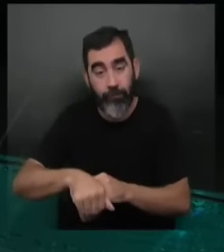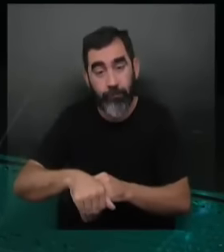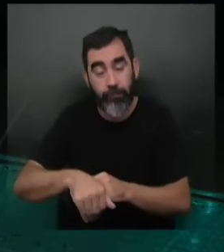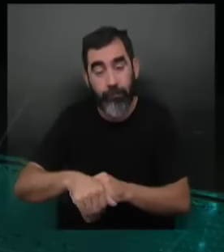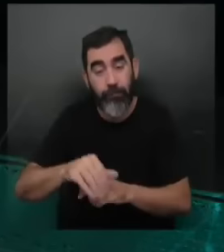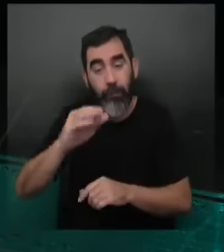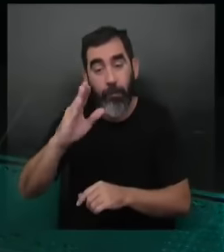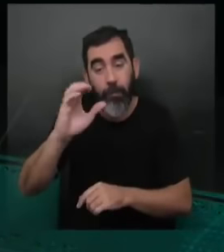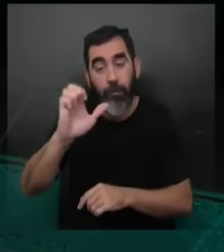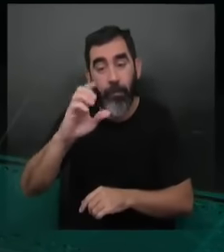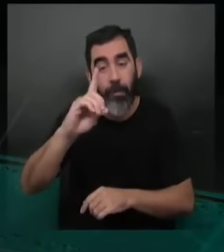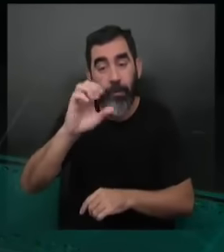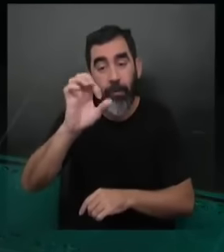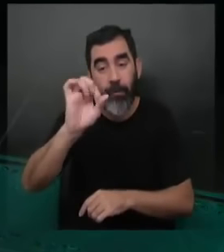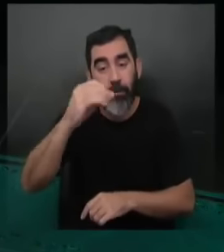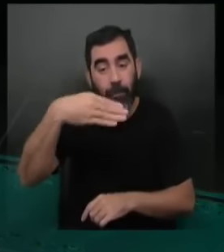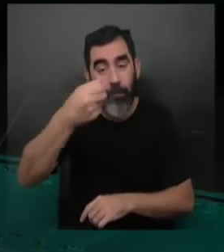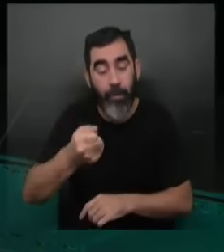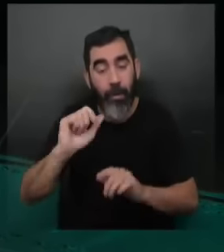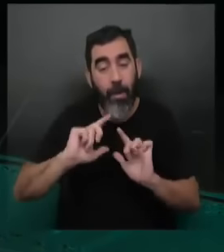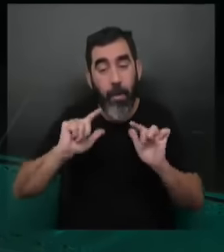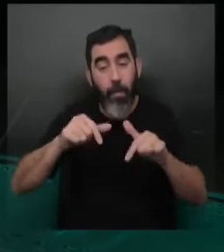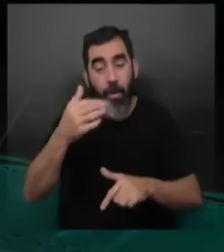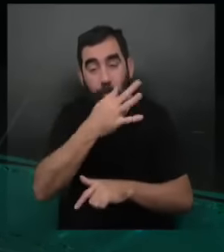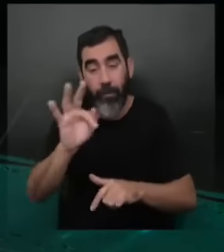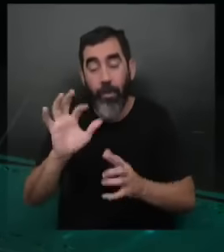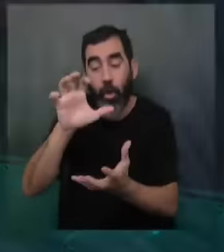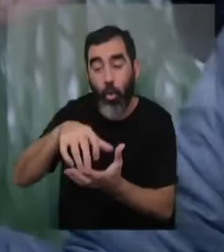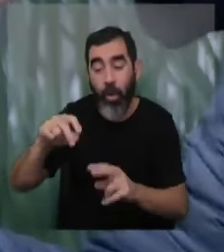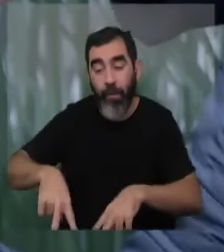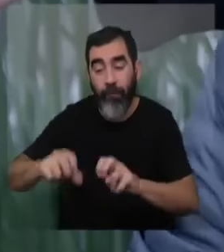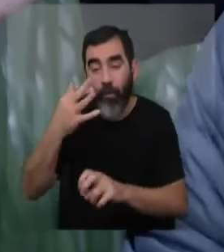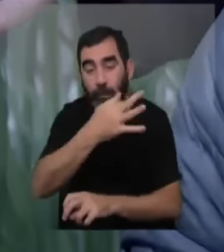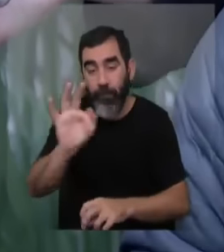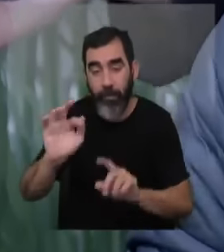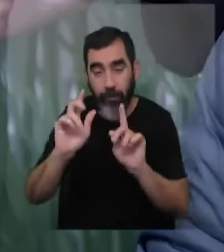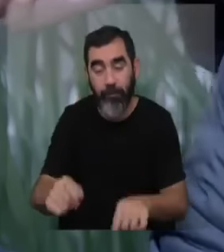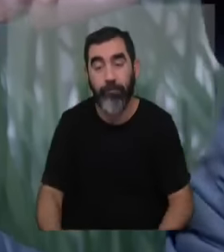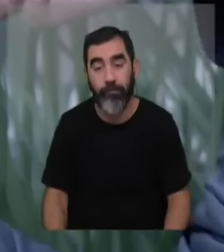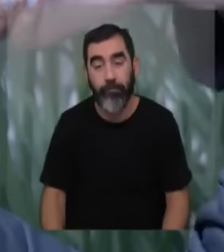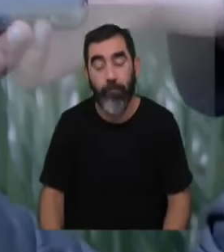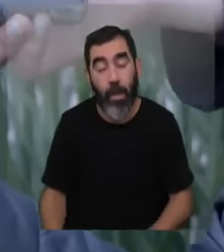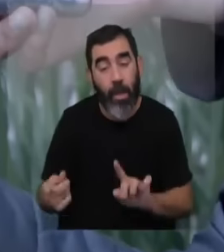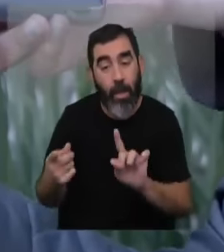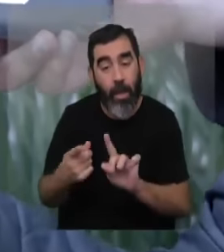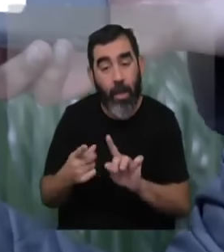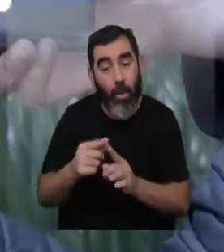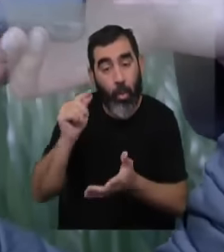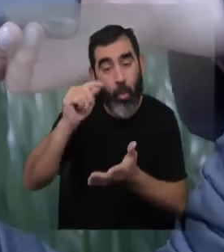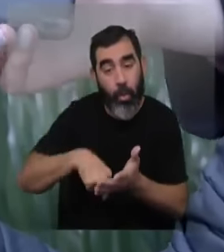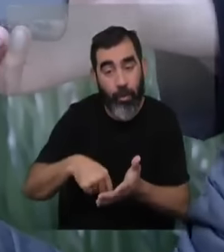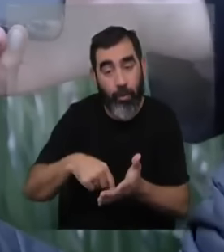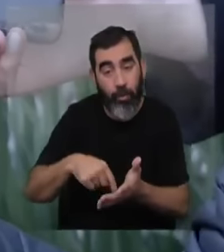peda la embajada de Francia y el centro de investigación de Francia es un acuerdo que firmamos con